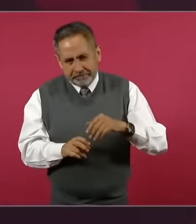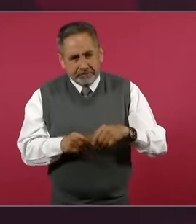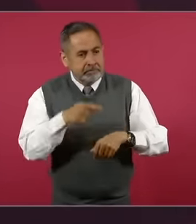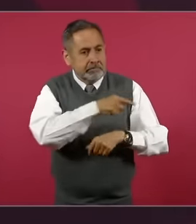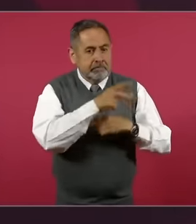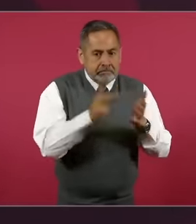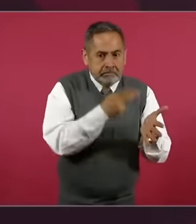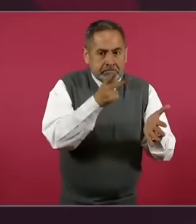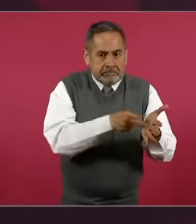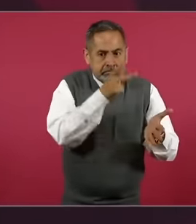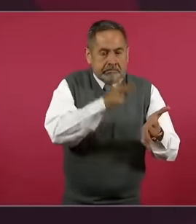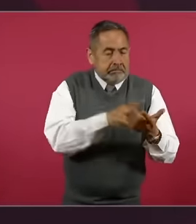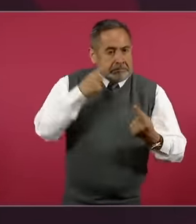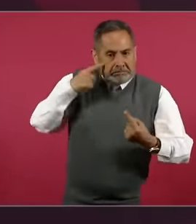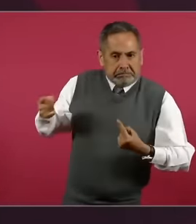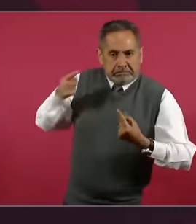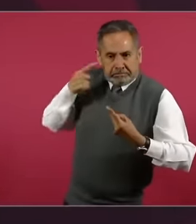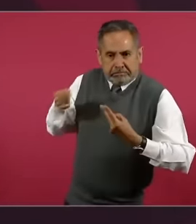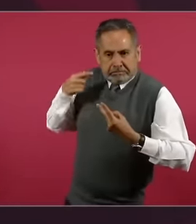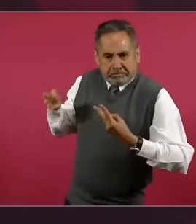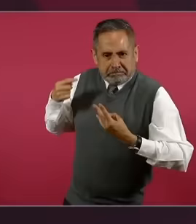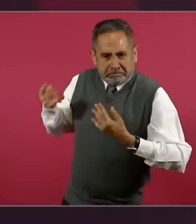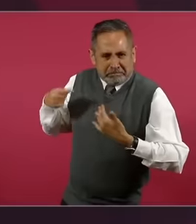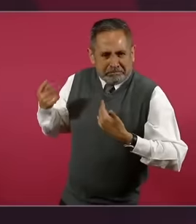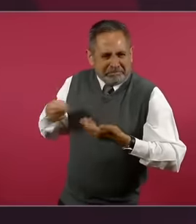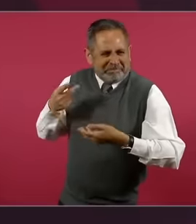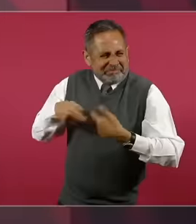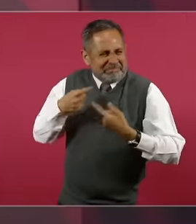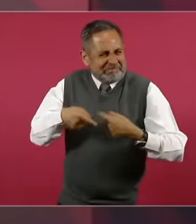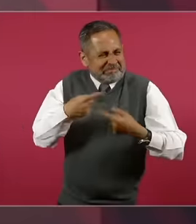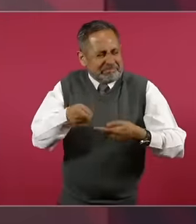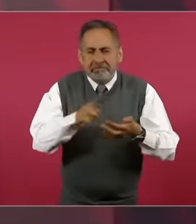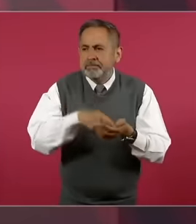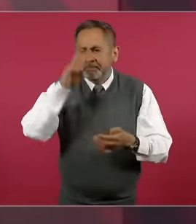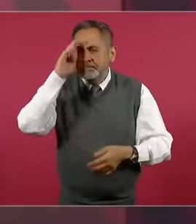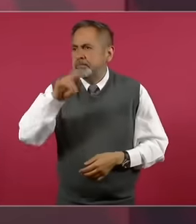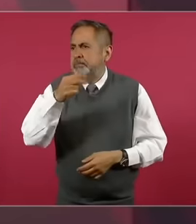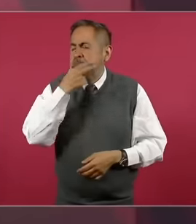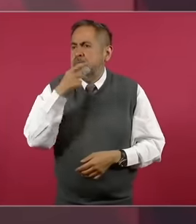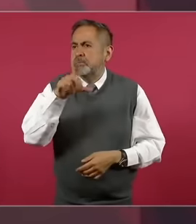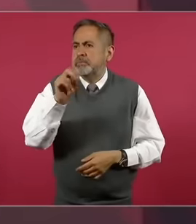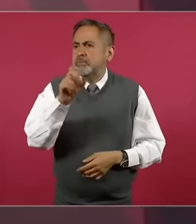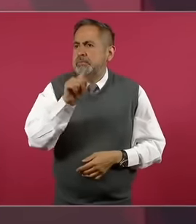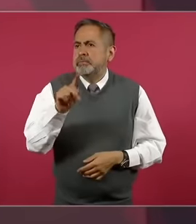días. Estaba un señor ahí, no era López Dóriga,